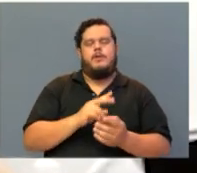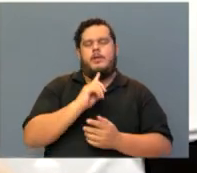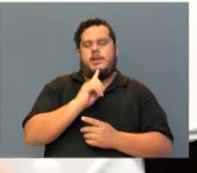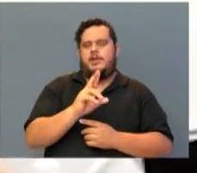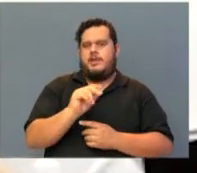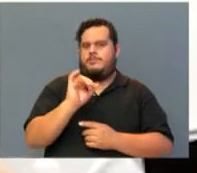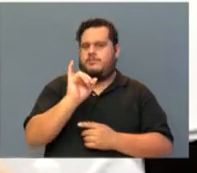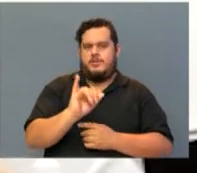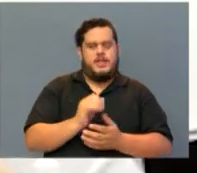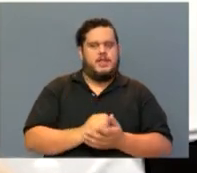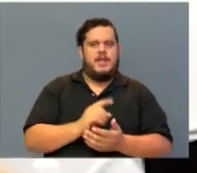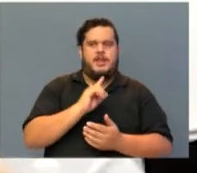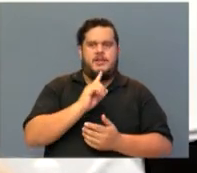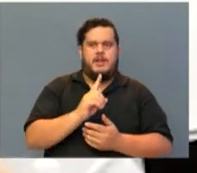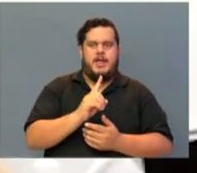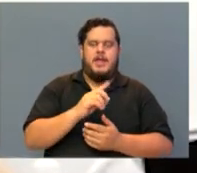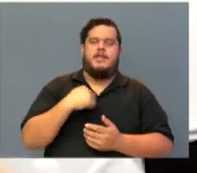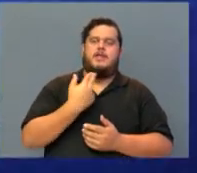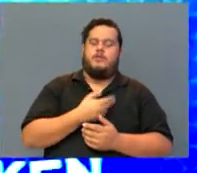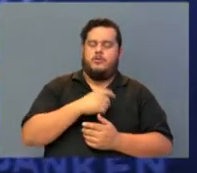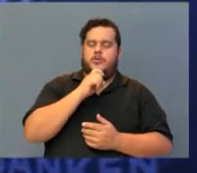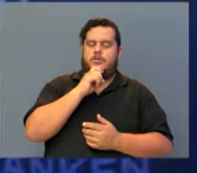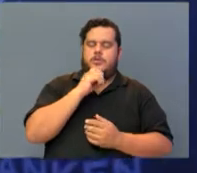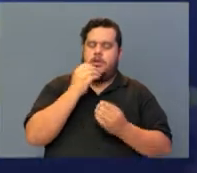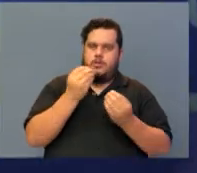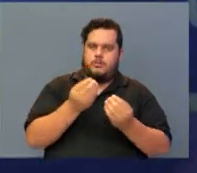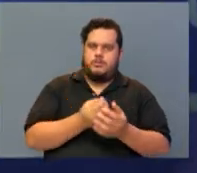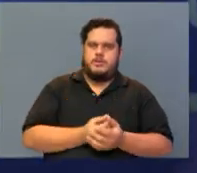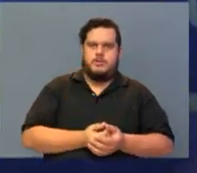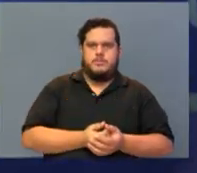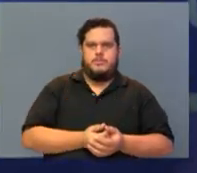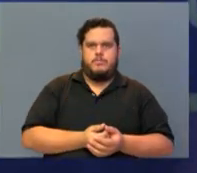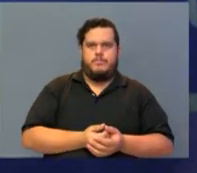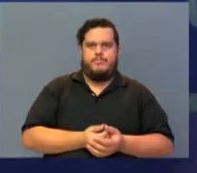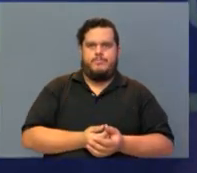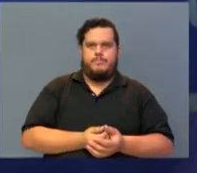realidad no es esa, la realidad es que nos ha costado muchísimo.